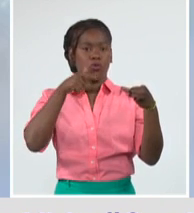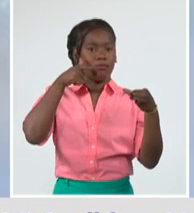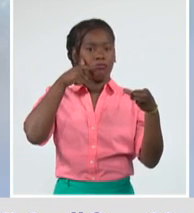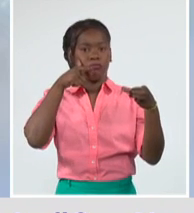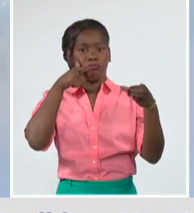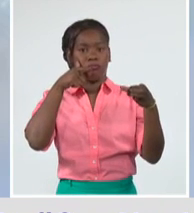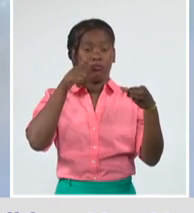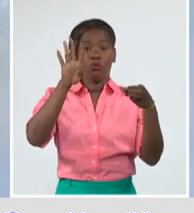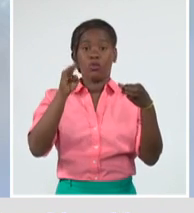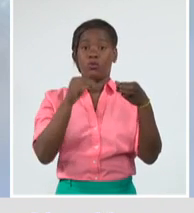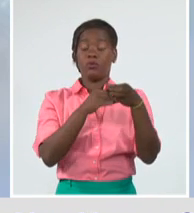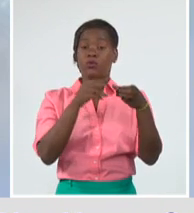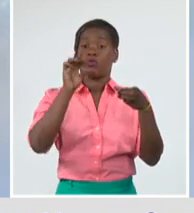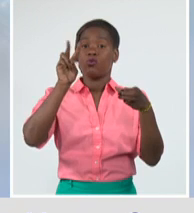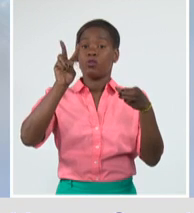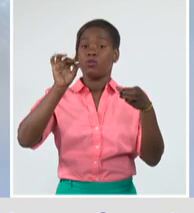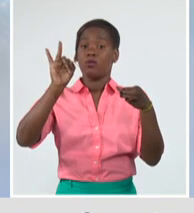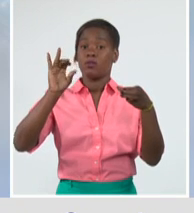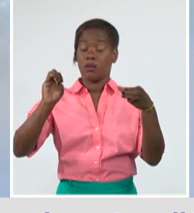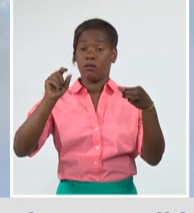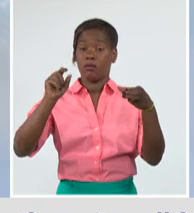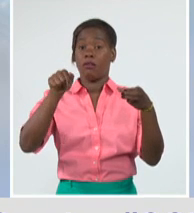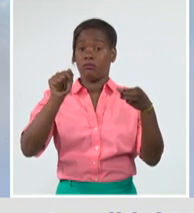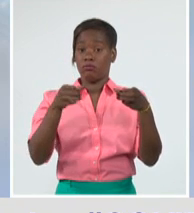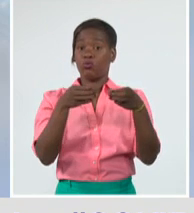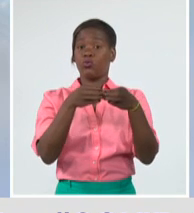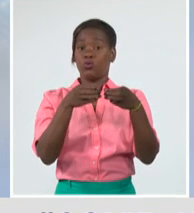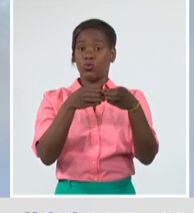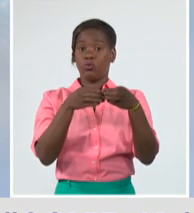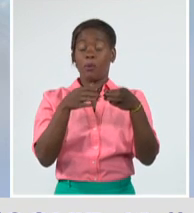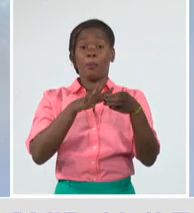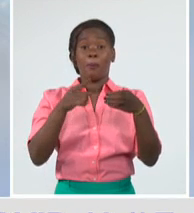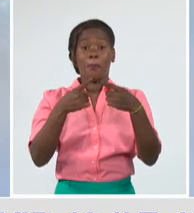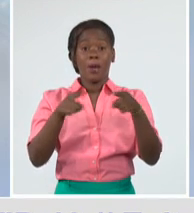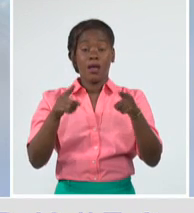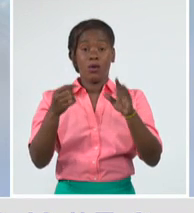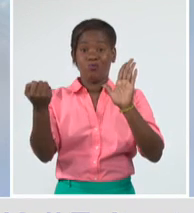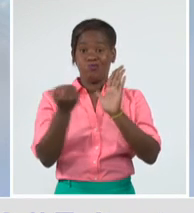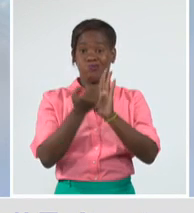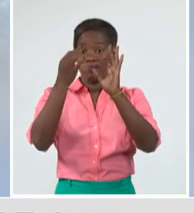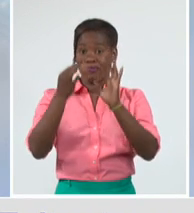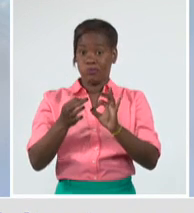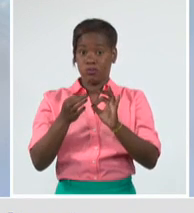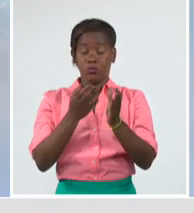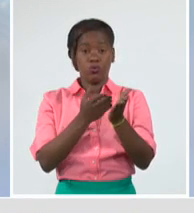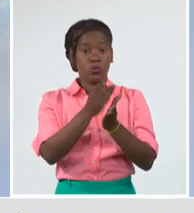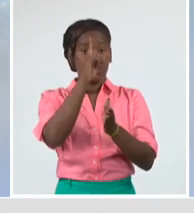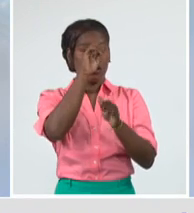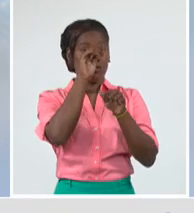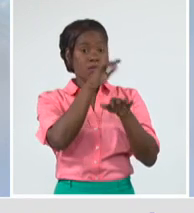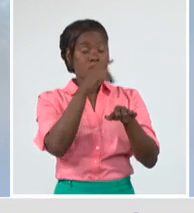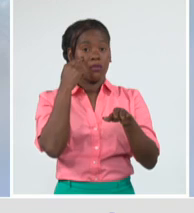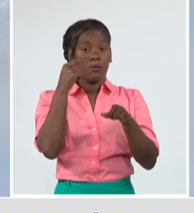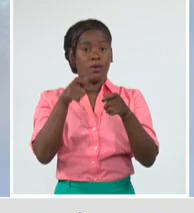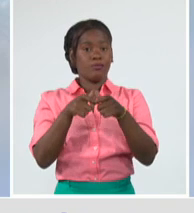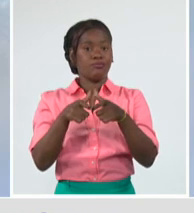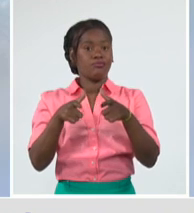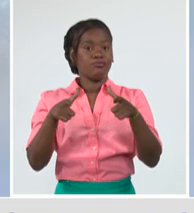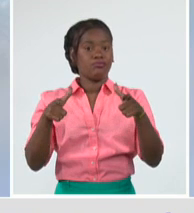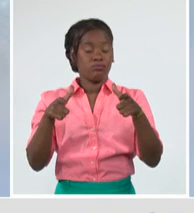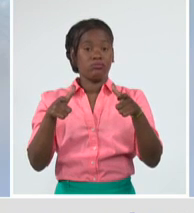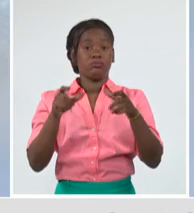4.270 vigilancia y confirmados activos, nuevamente una cifra superior a la del